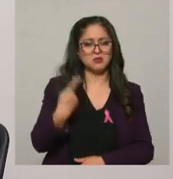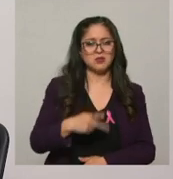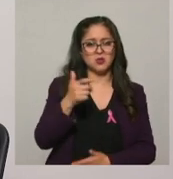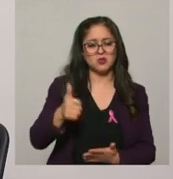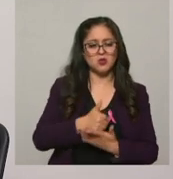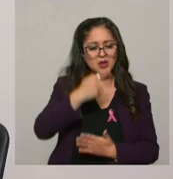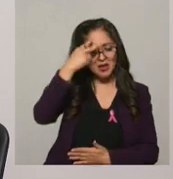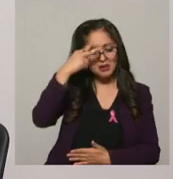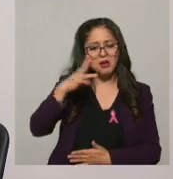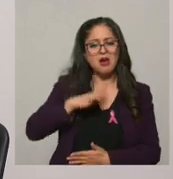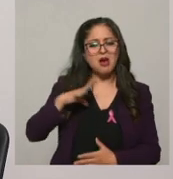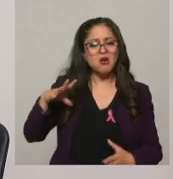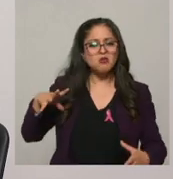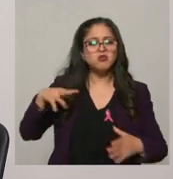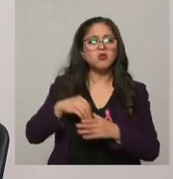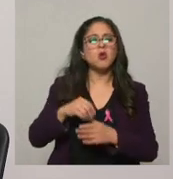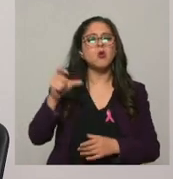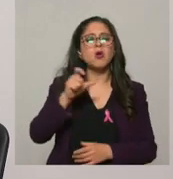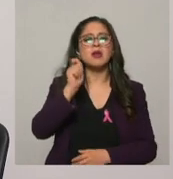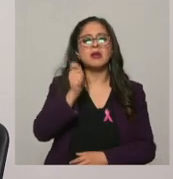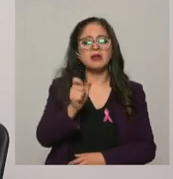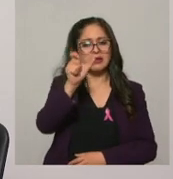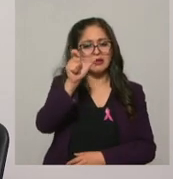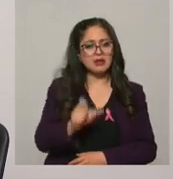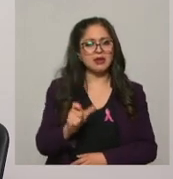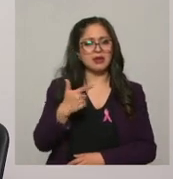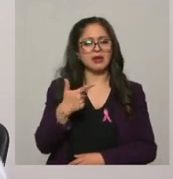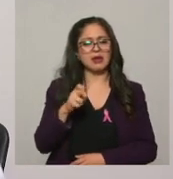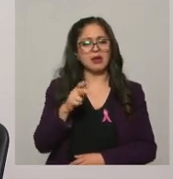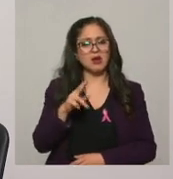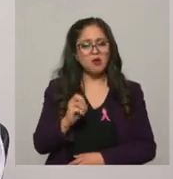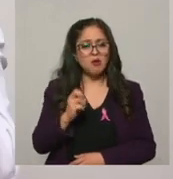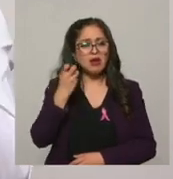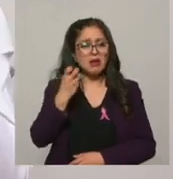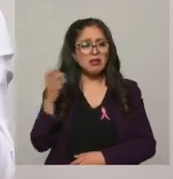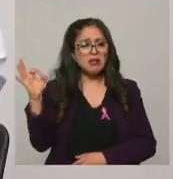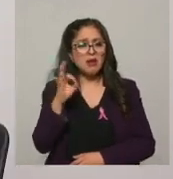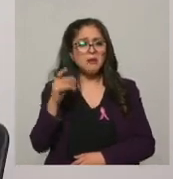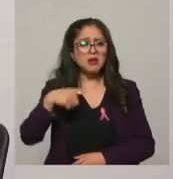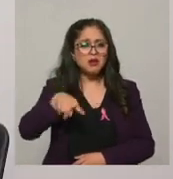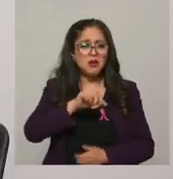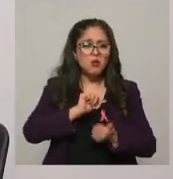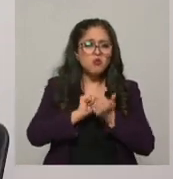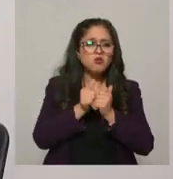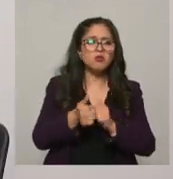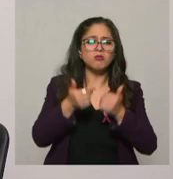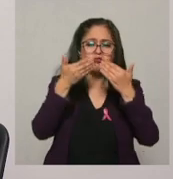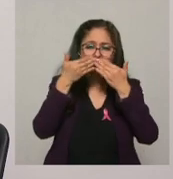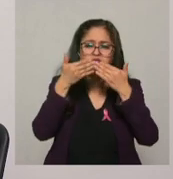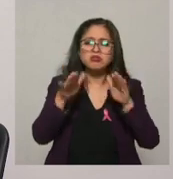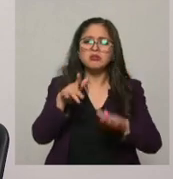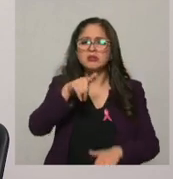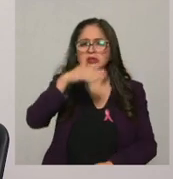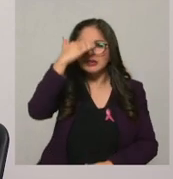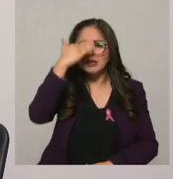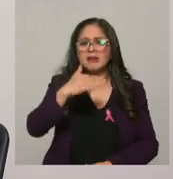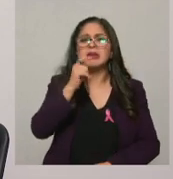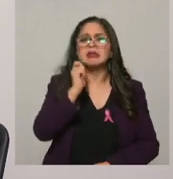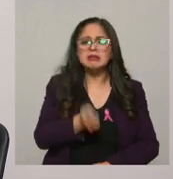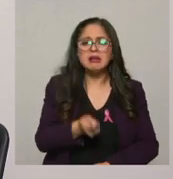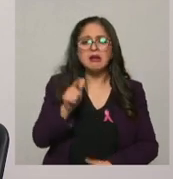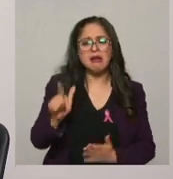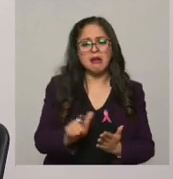incluyen al término de identidad de género. Creo que eso nos puede ayudar a dimensionar cómo la